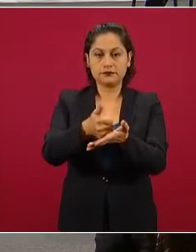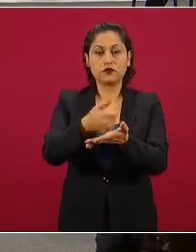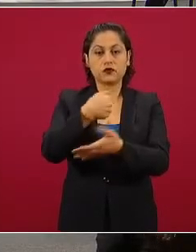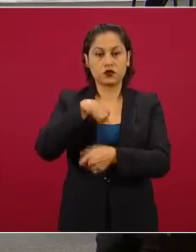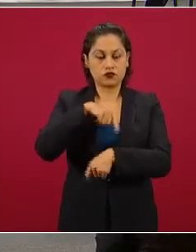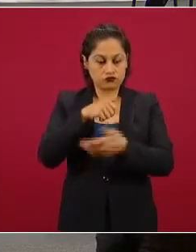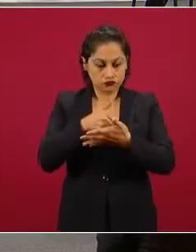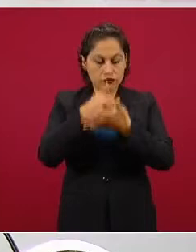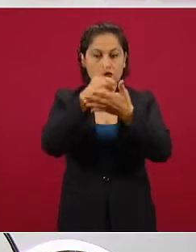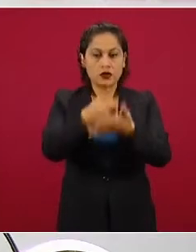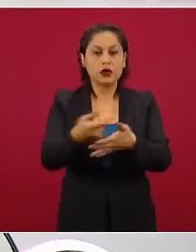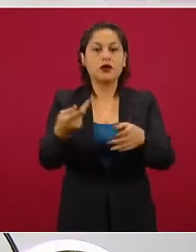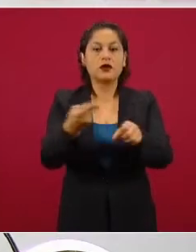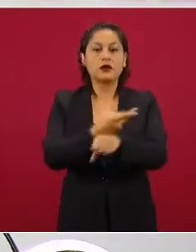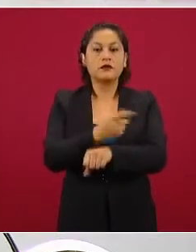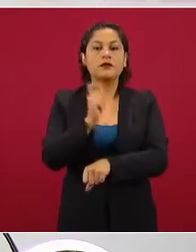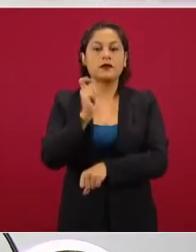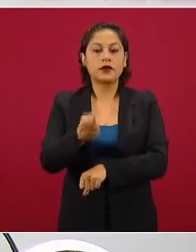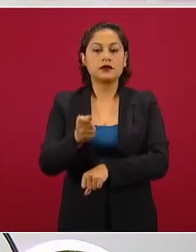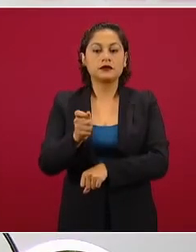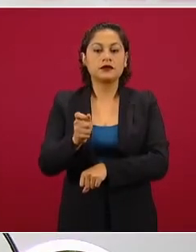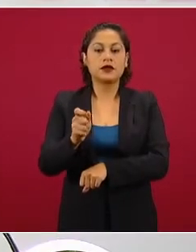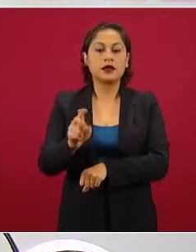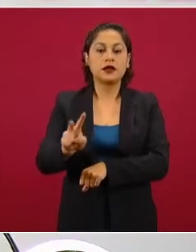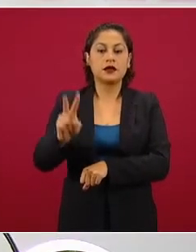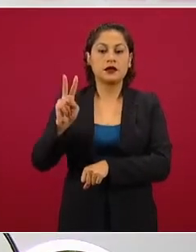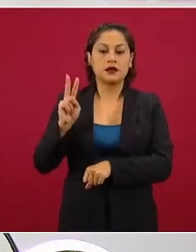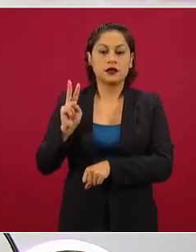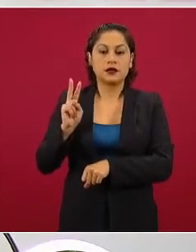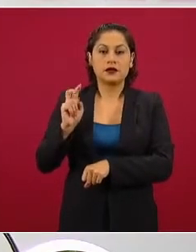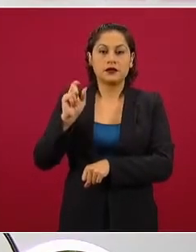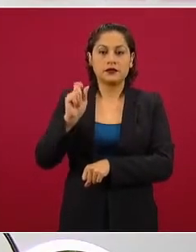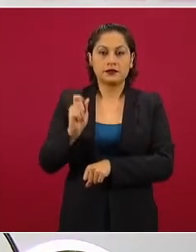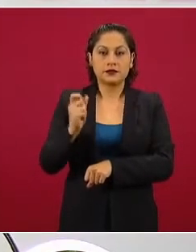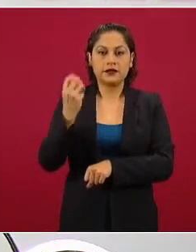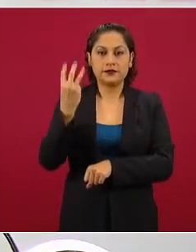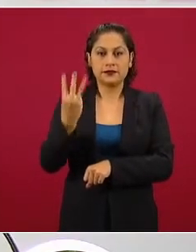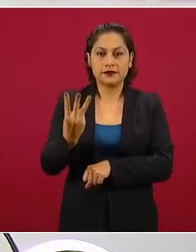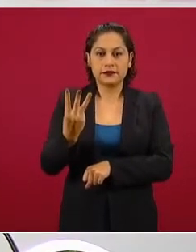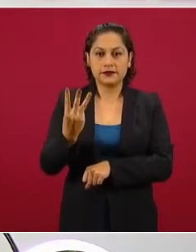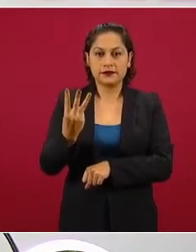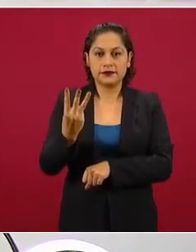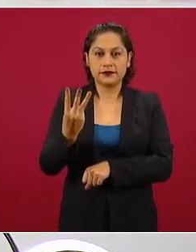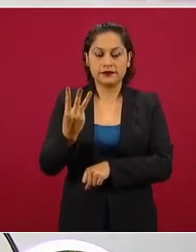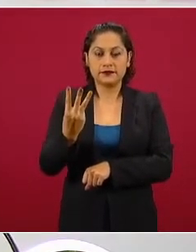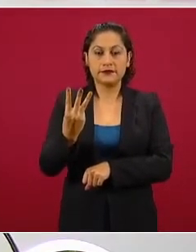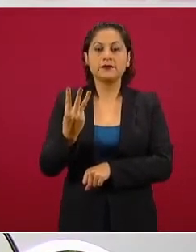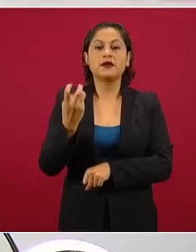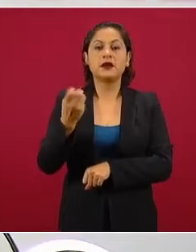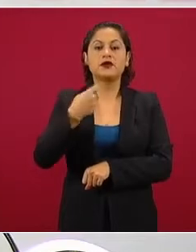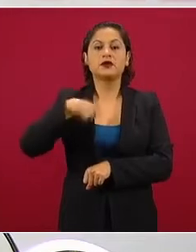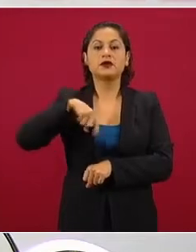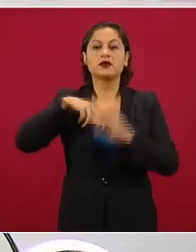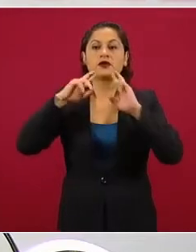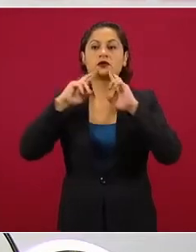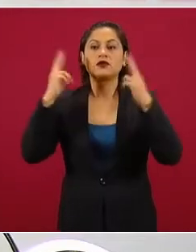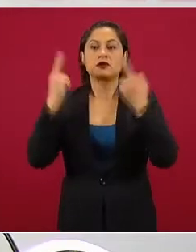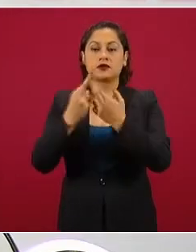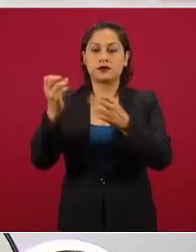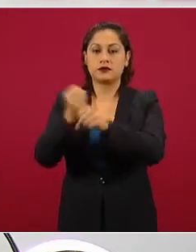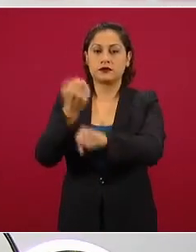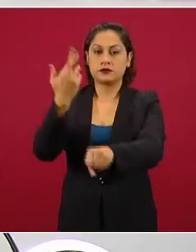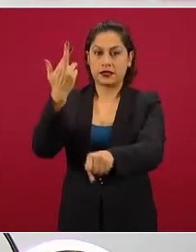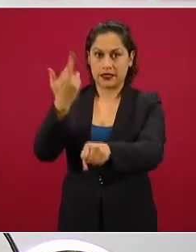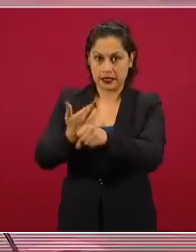el propio viernes 23 tuvimos una reunión de trabajo por videoconferencia con el secretario de Salud del Estado,